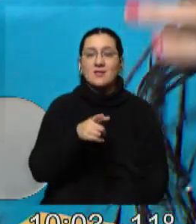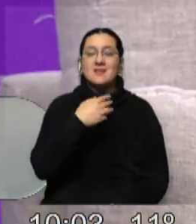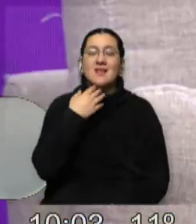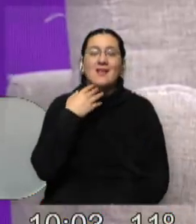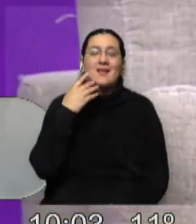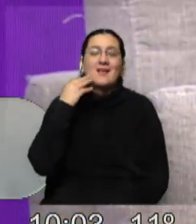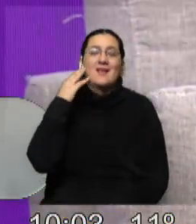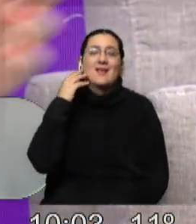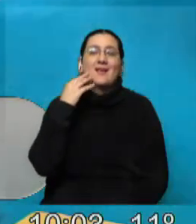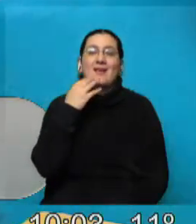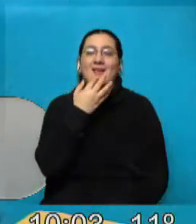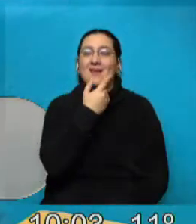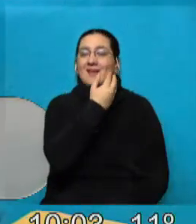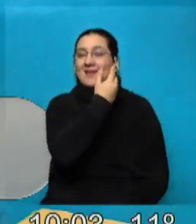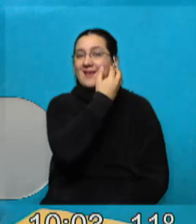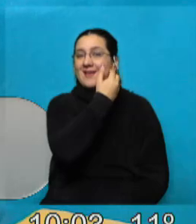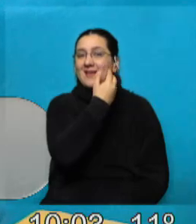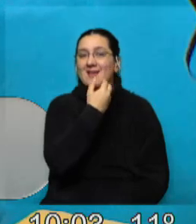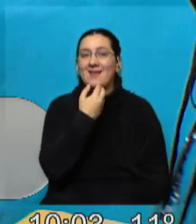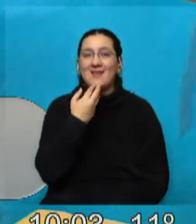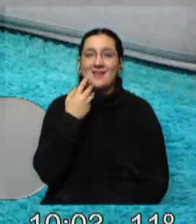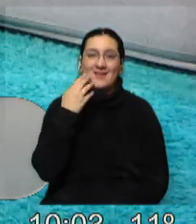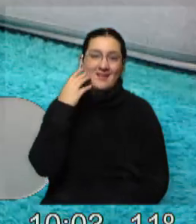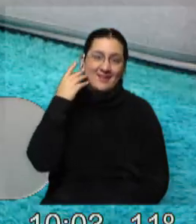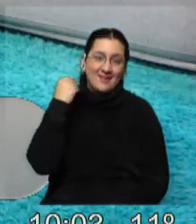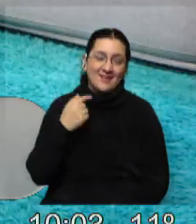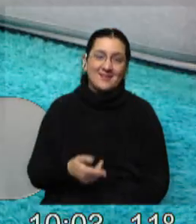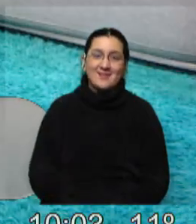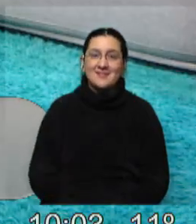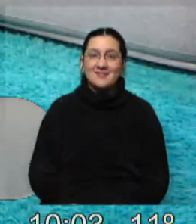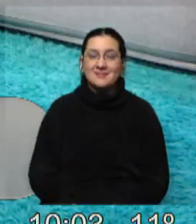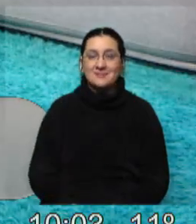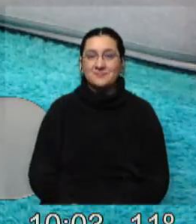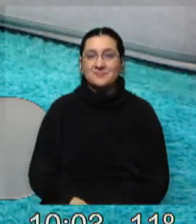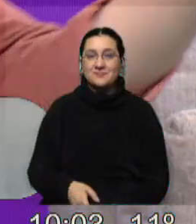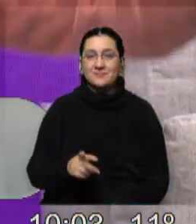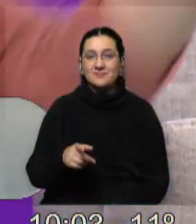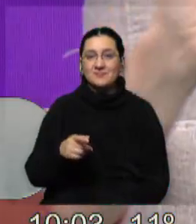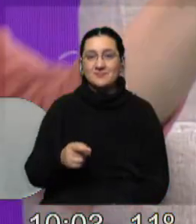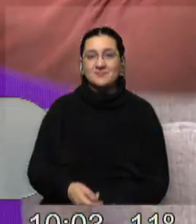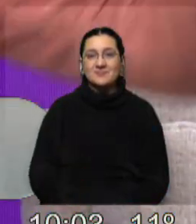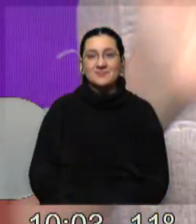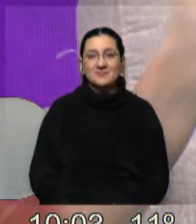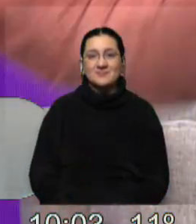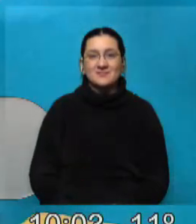¿No? Ay, eso es una tortura. Eso es una tortura. Hilari, Hilari, sale ella de